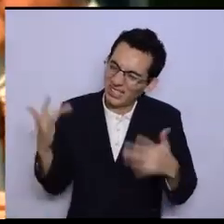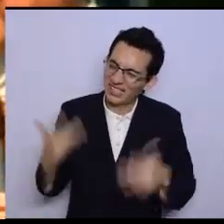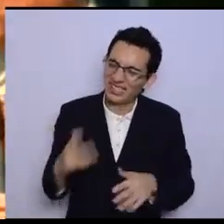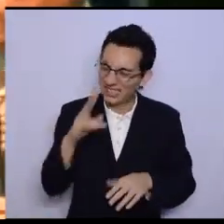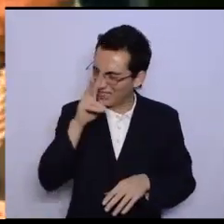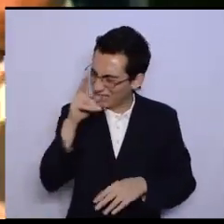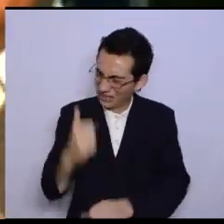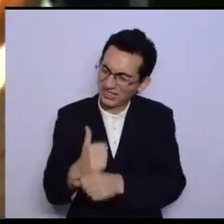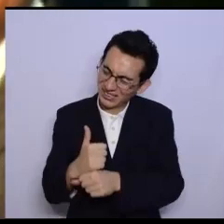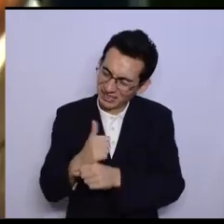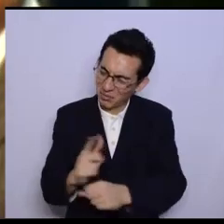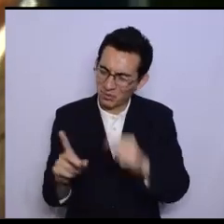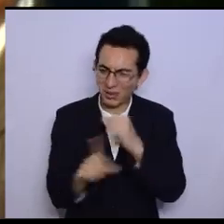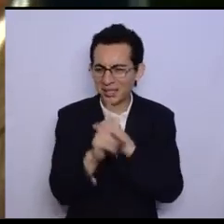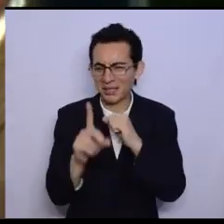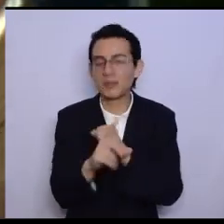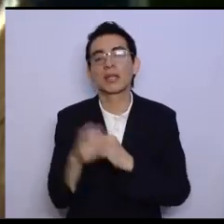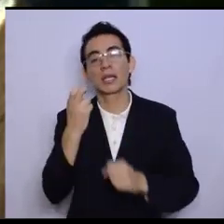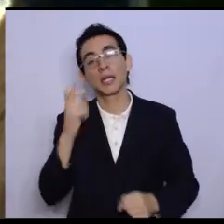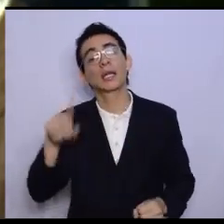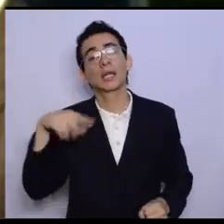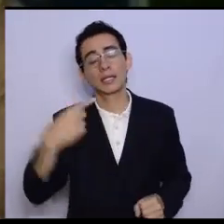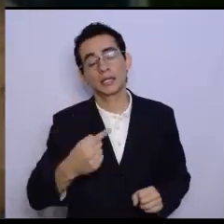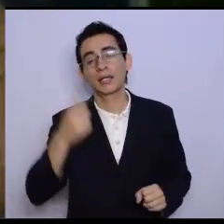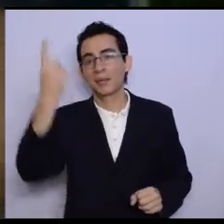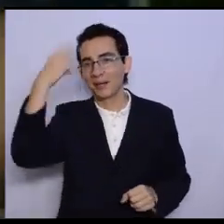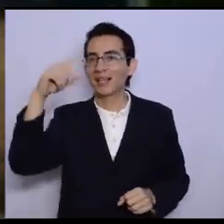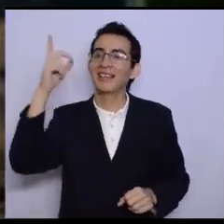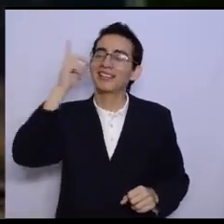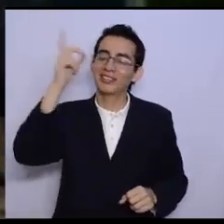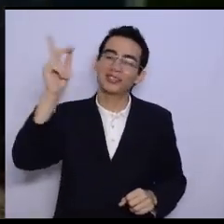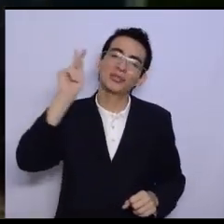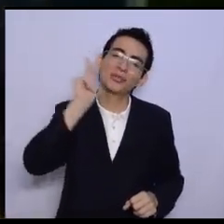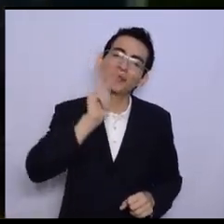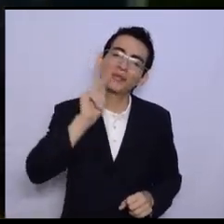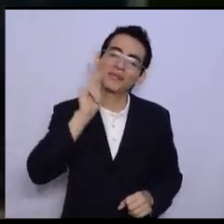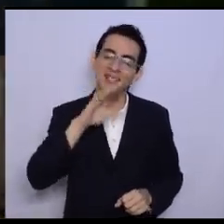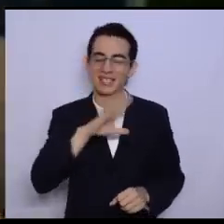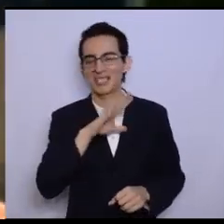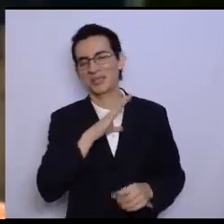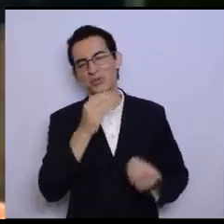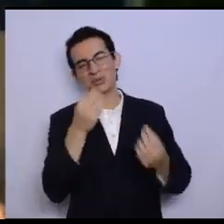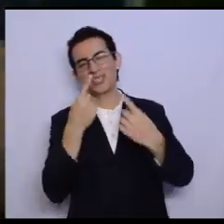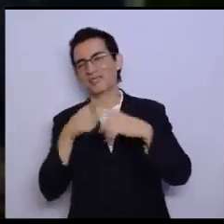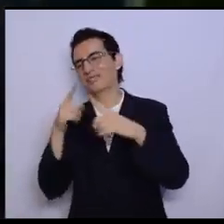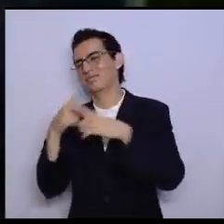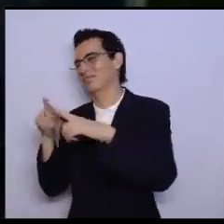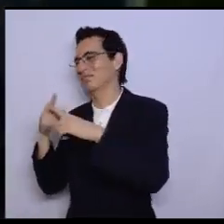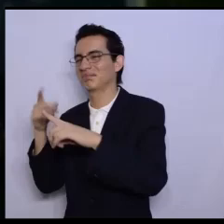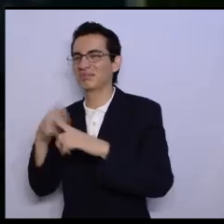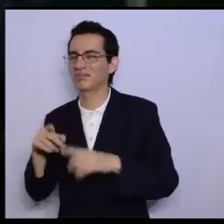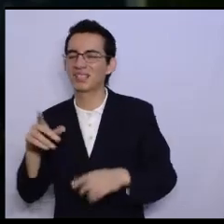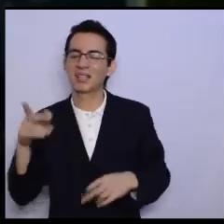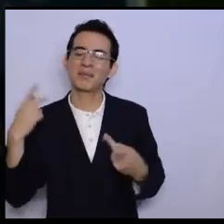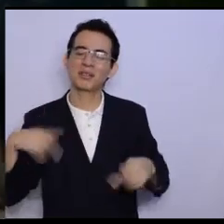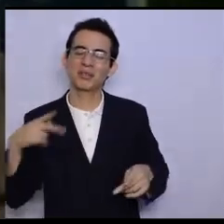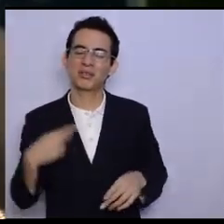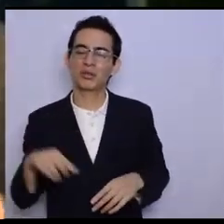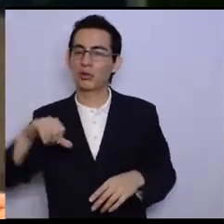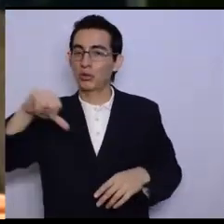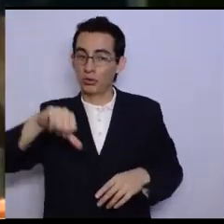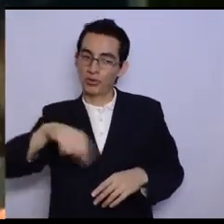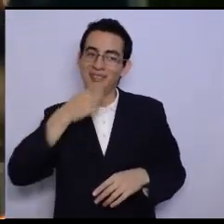enaltezca sobremanera o desmedidamente. Hay varias interpretaciones respecto al aguijón, pero hay dos de las